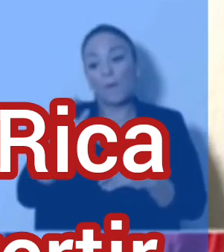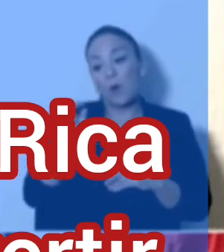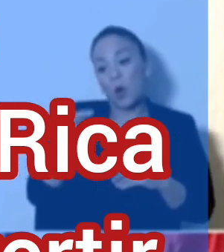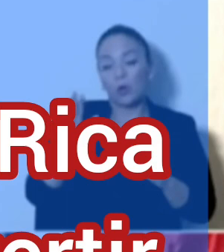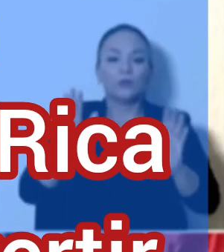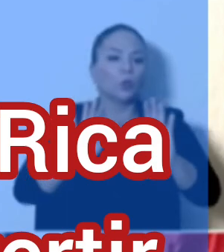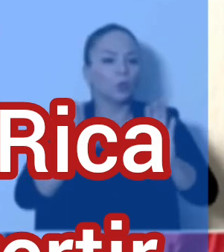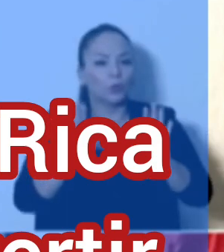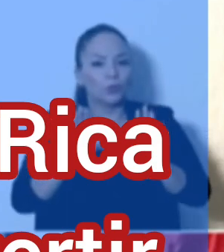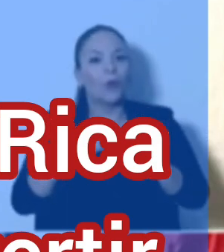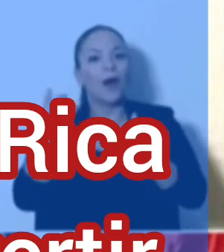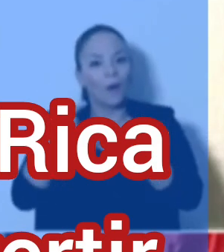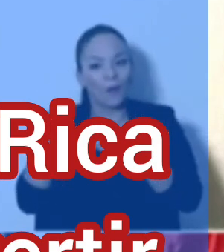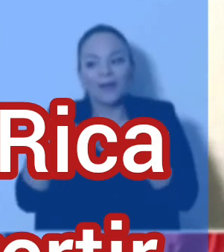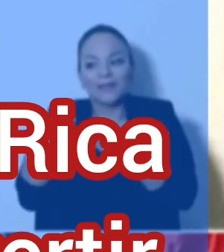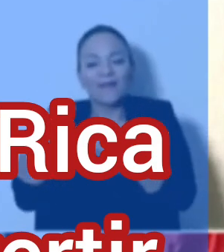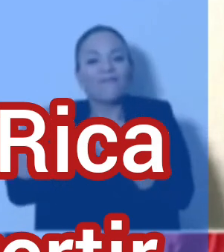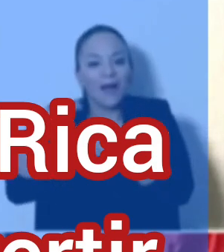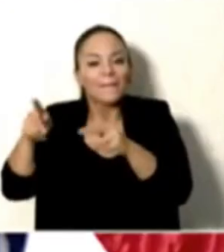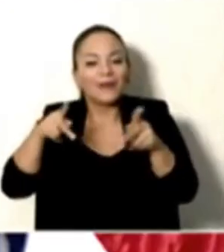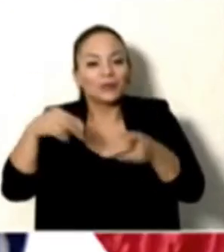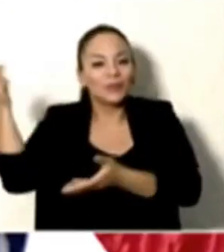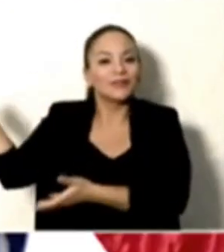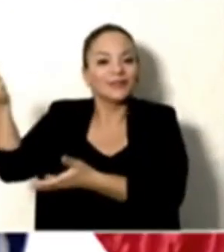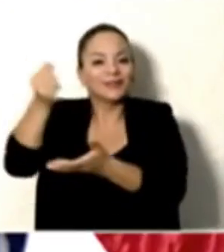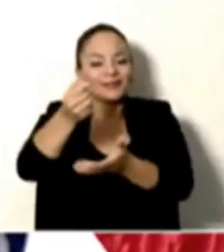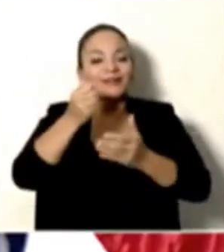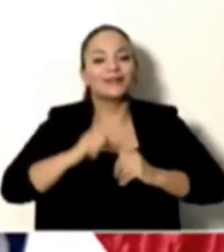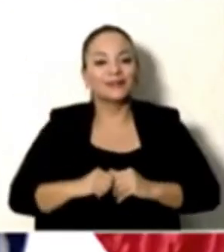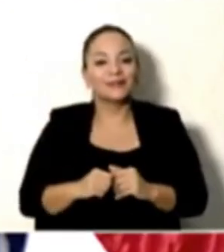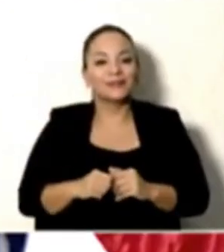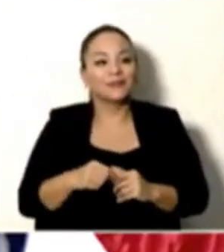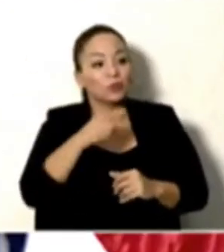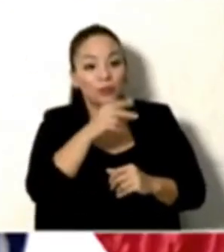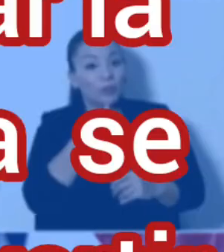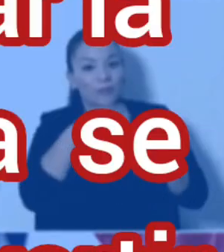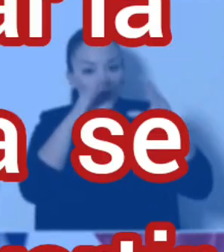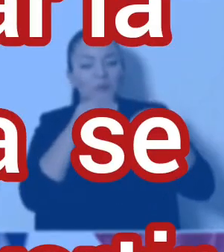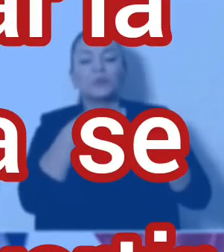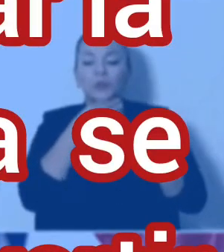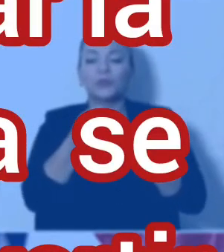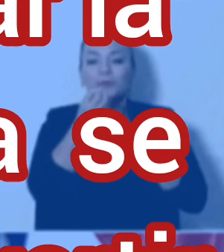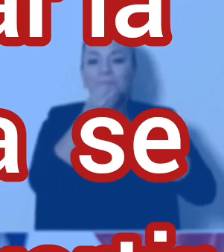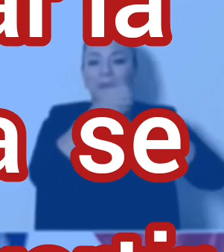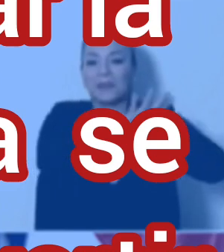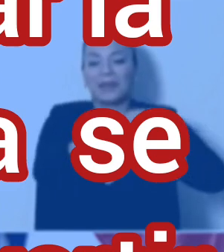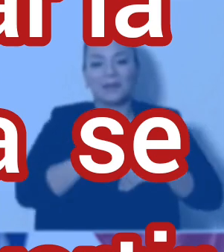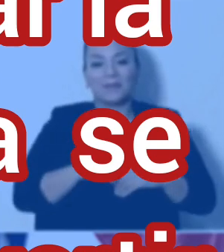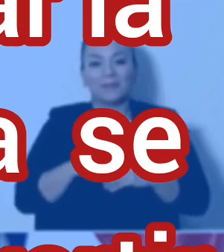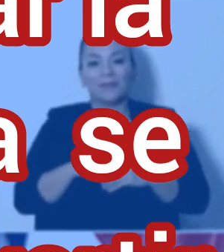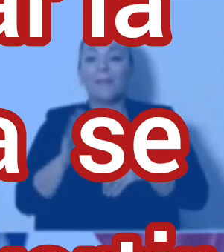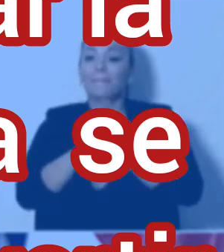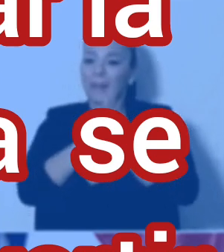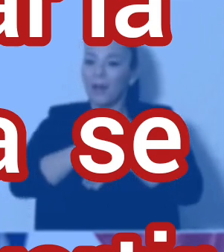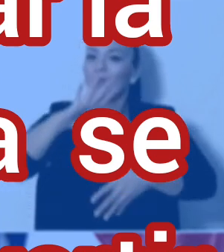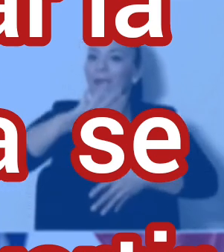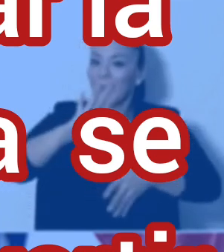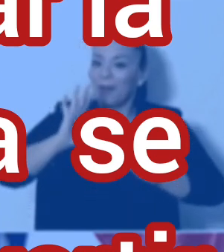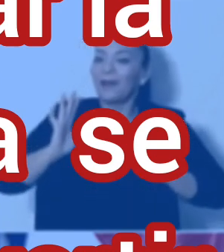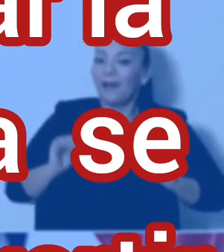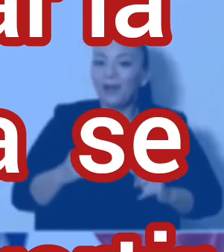ya viene. Y a los que no lo tengan, con mucho gusto se los podemos pasar. Ya dicen, el Banco de América, que no